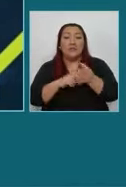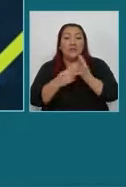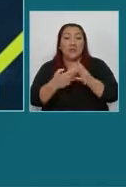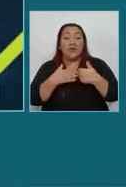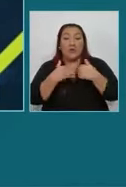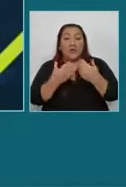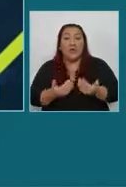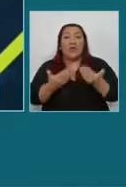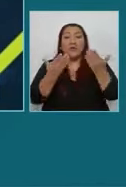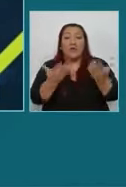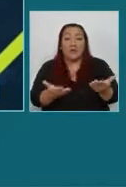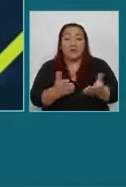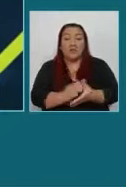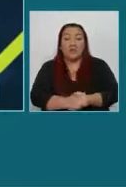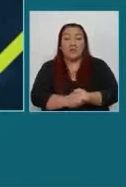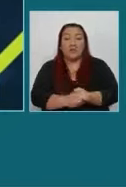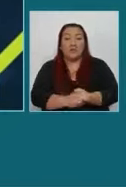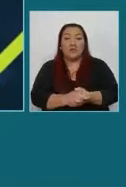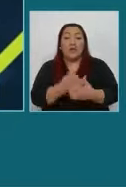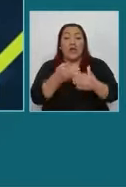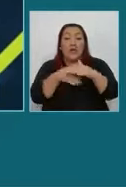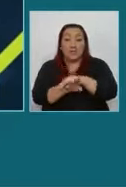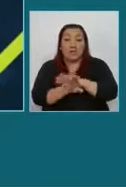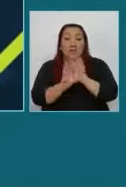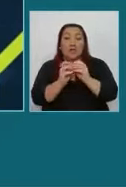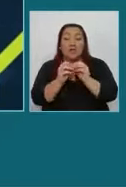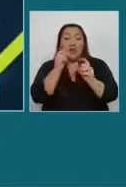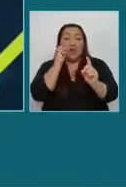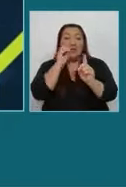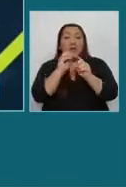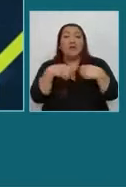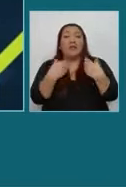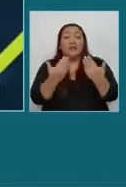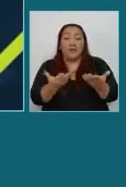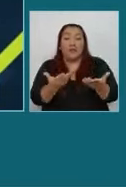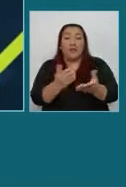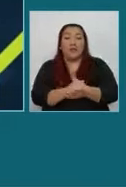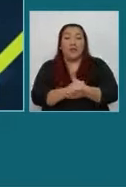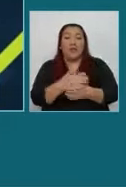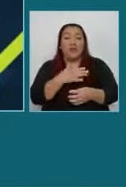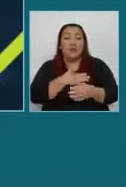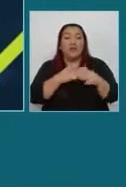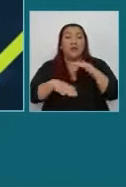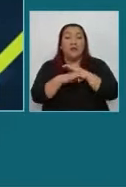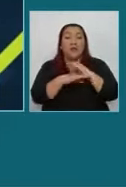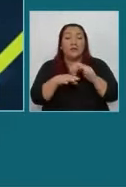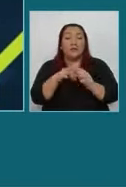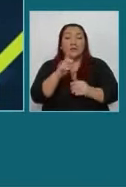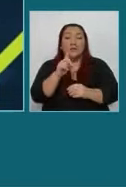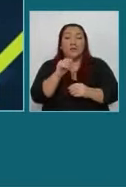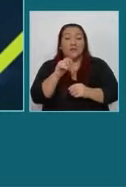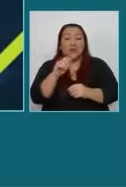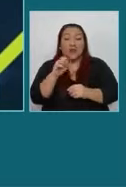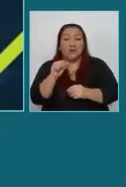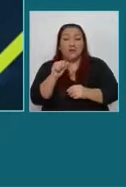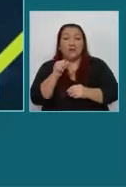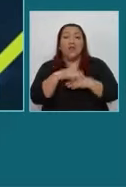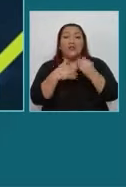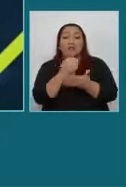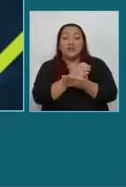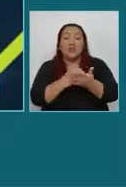brindamos acceso o tenemos el objetivo de brindar acceso a nuestras bases de datos, a los